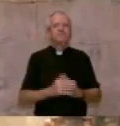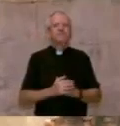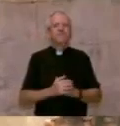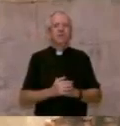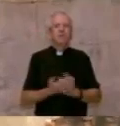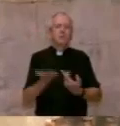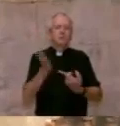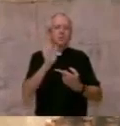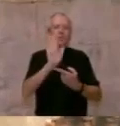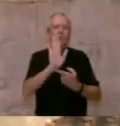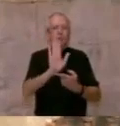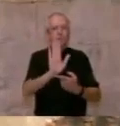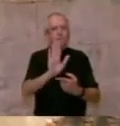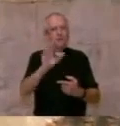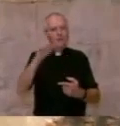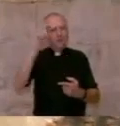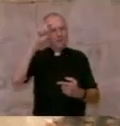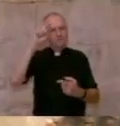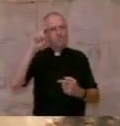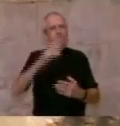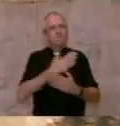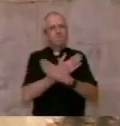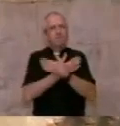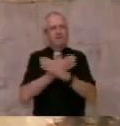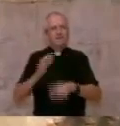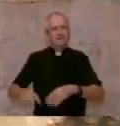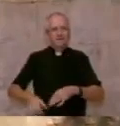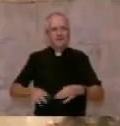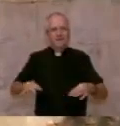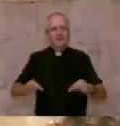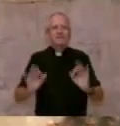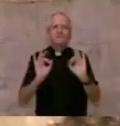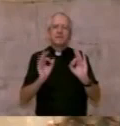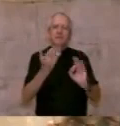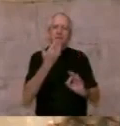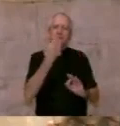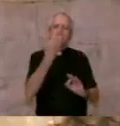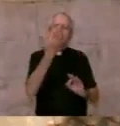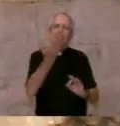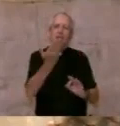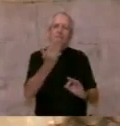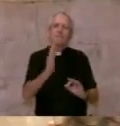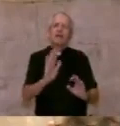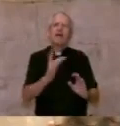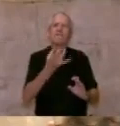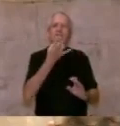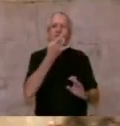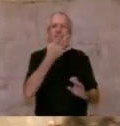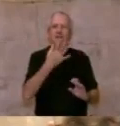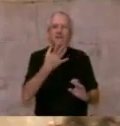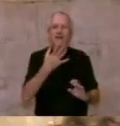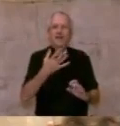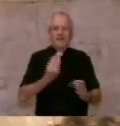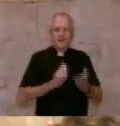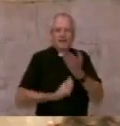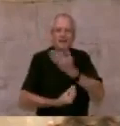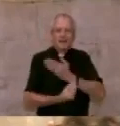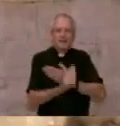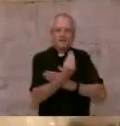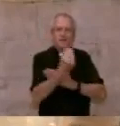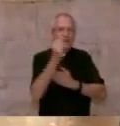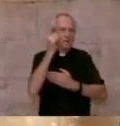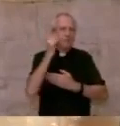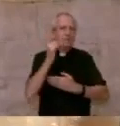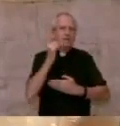Tu nombre, Virgen de la Cinta, es especialmente invocado para facilitar el parto de las madres y